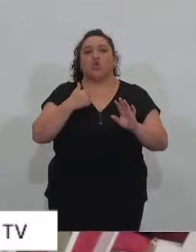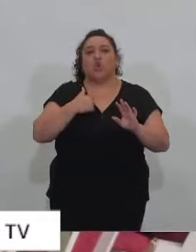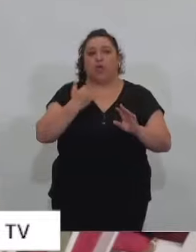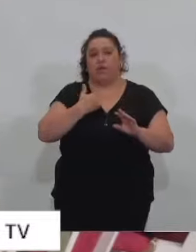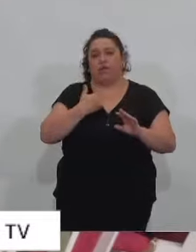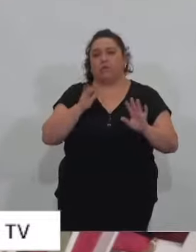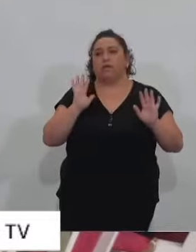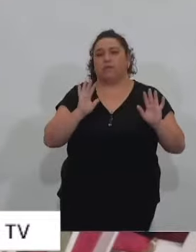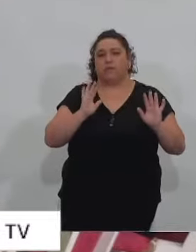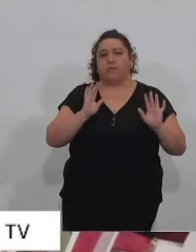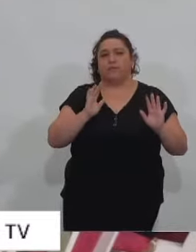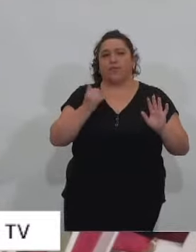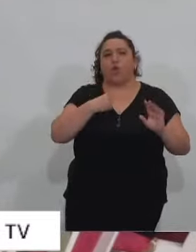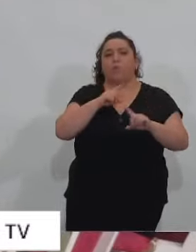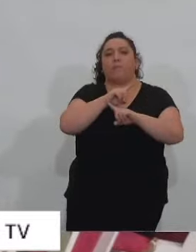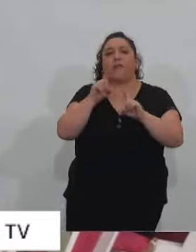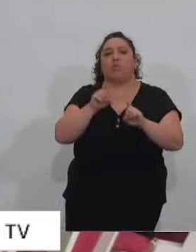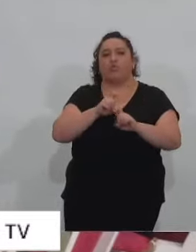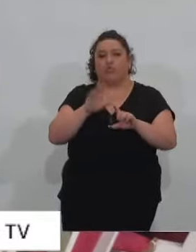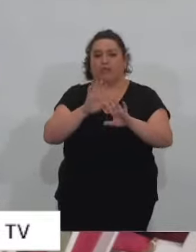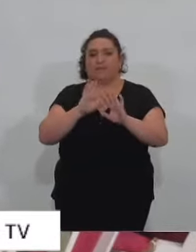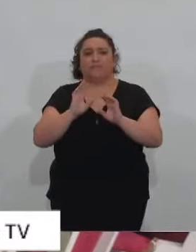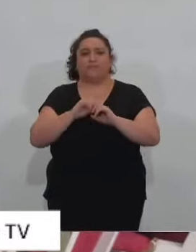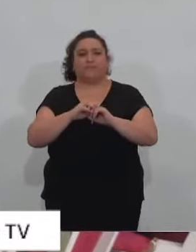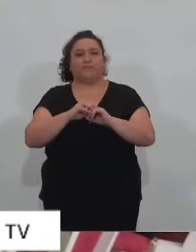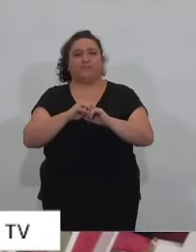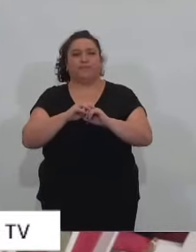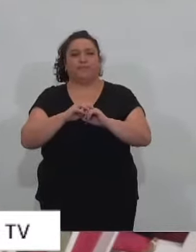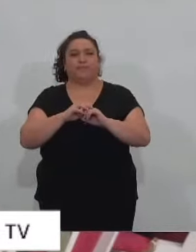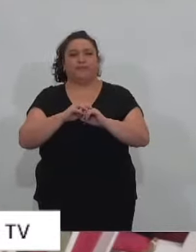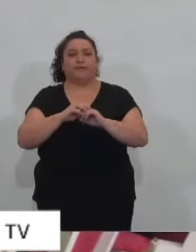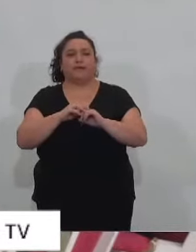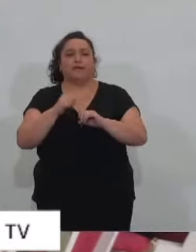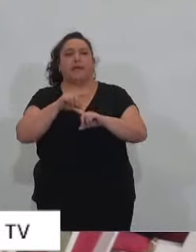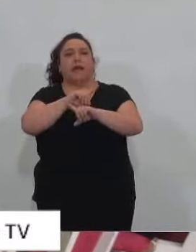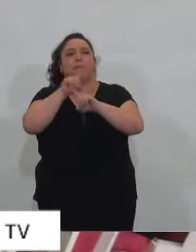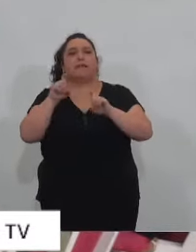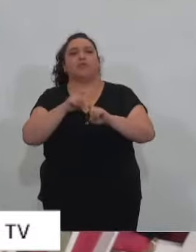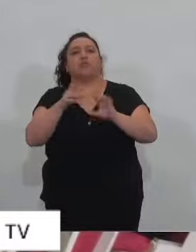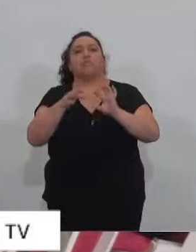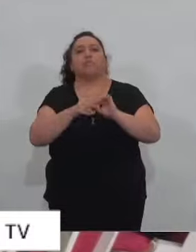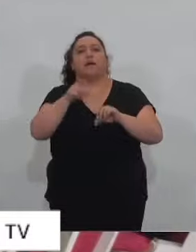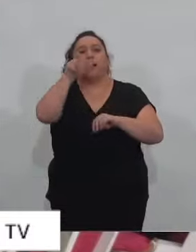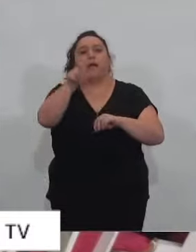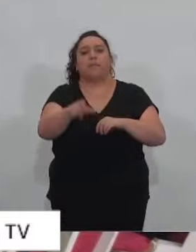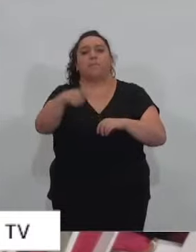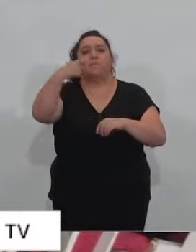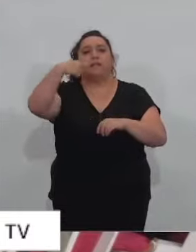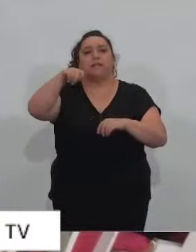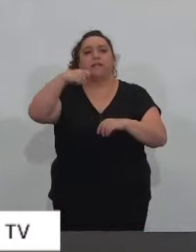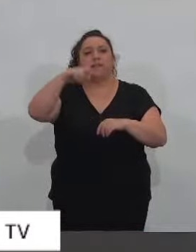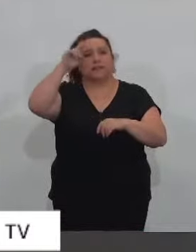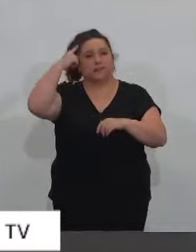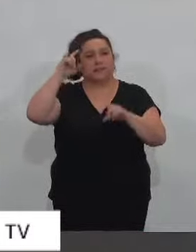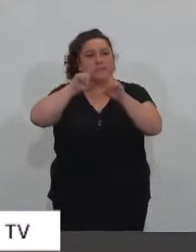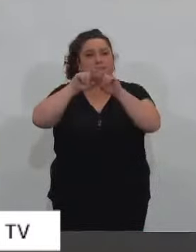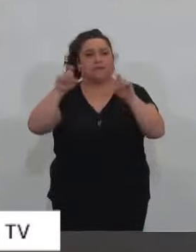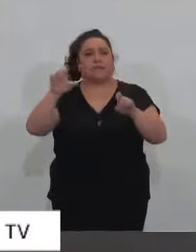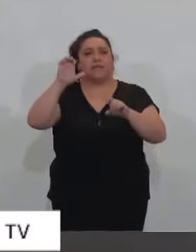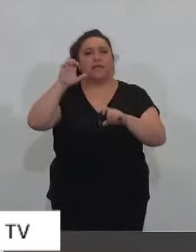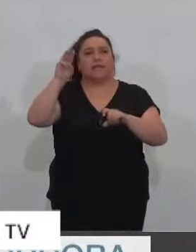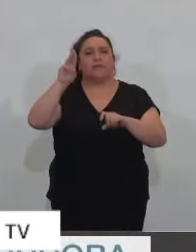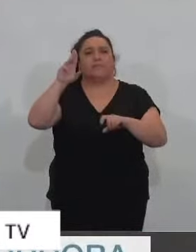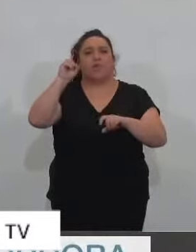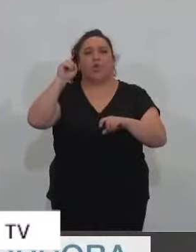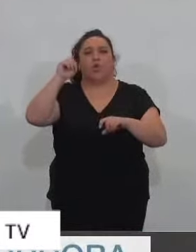Villarreal. Esta pregunta va dirigida a usted como presidente de Emproasa. Uh-huh. Los vecinos y las vecinas de las comarcas de Los Pedroches